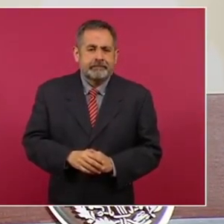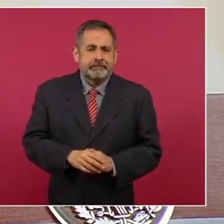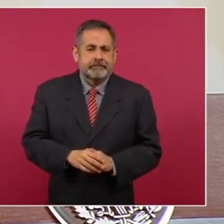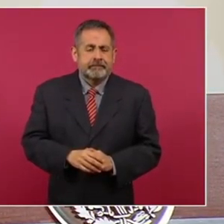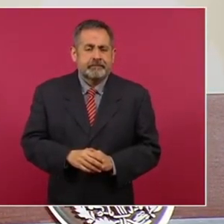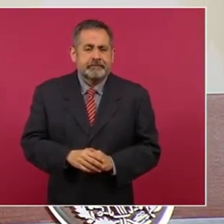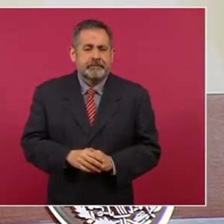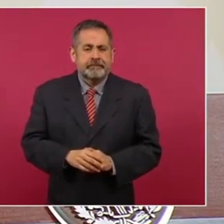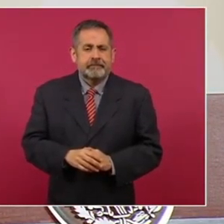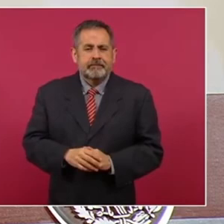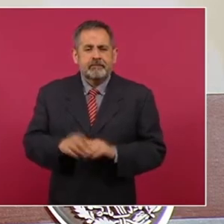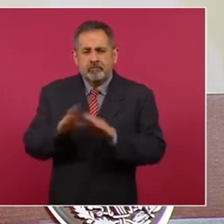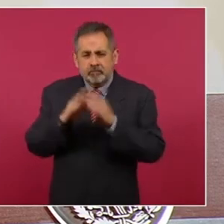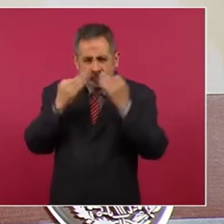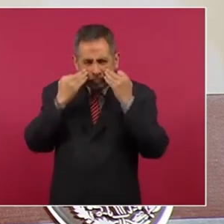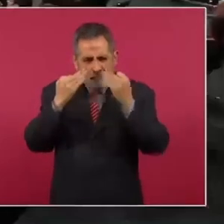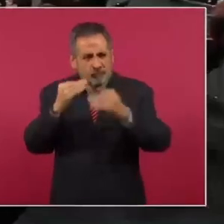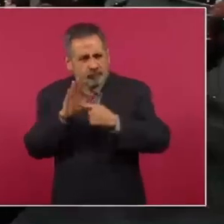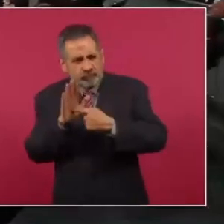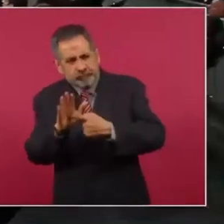son como testigos